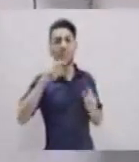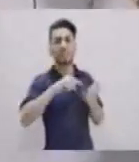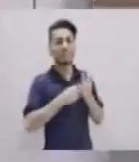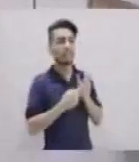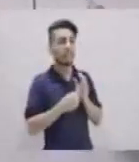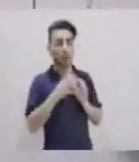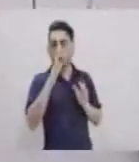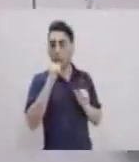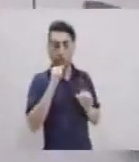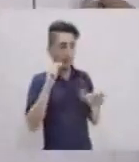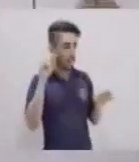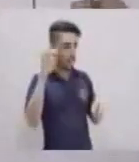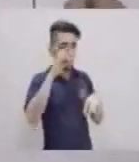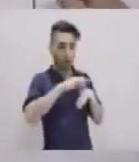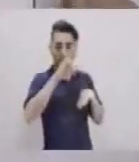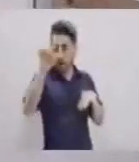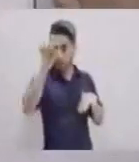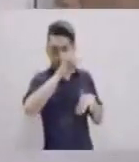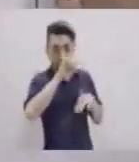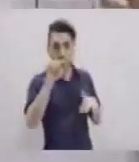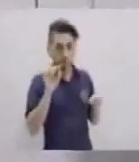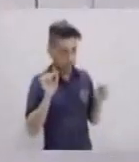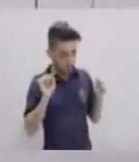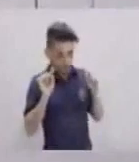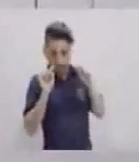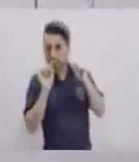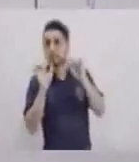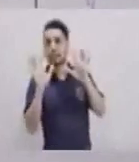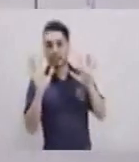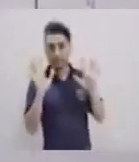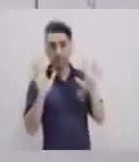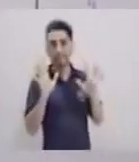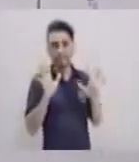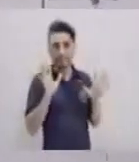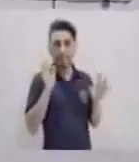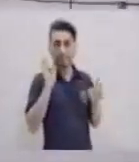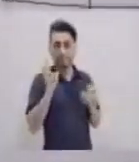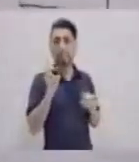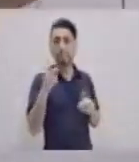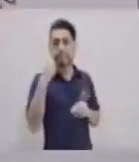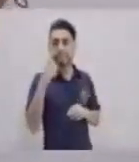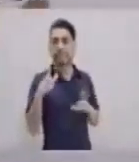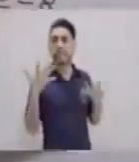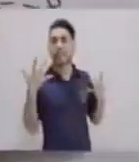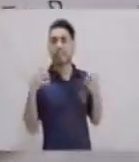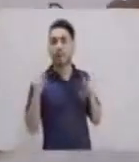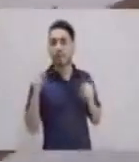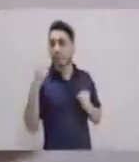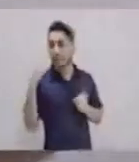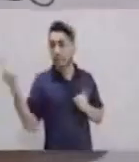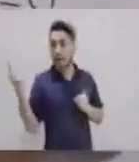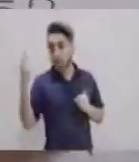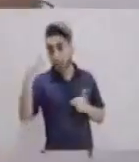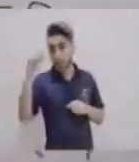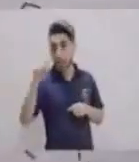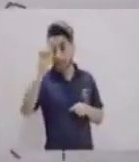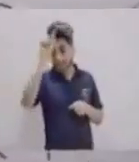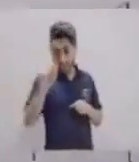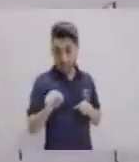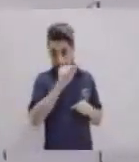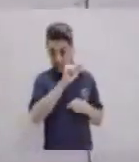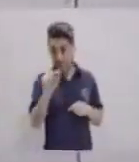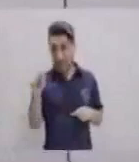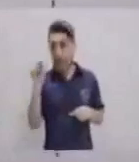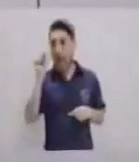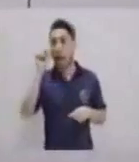significa que no puede tocar el 4, o sea, puede pasar como muy cerquita, pero no puede. Definitivamente, tocarlo. Lo que vamos a hacer acá es, al momento de graficarla, vamos